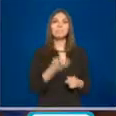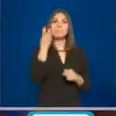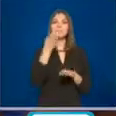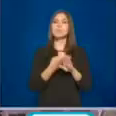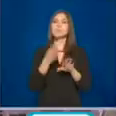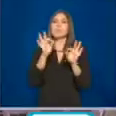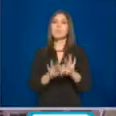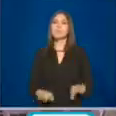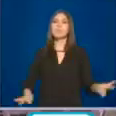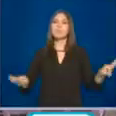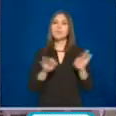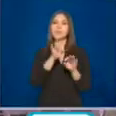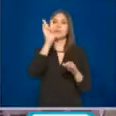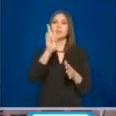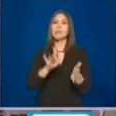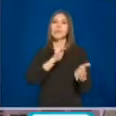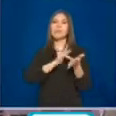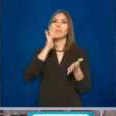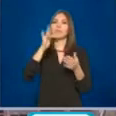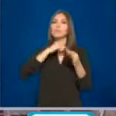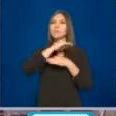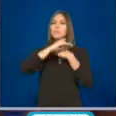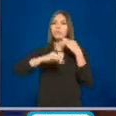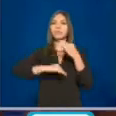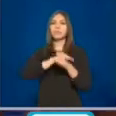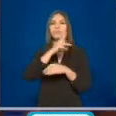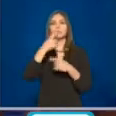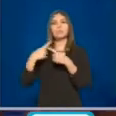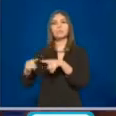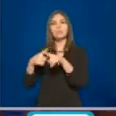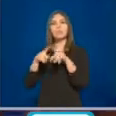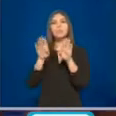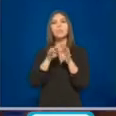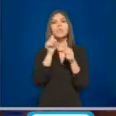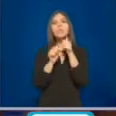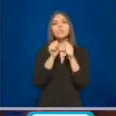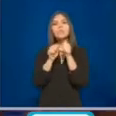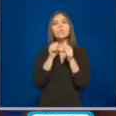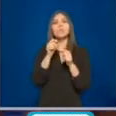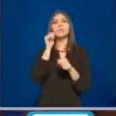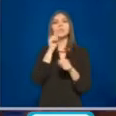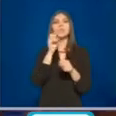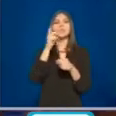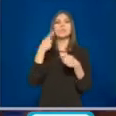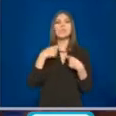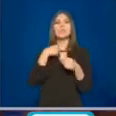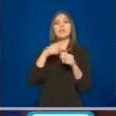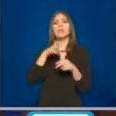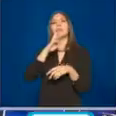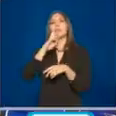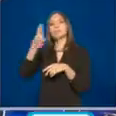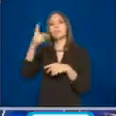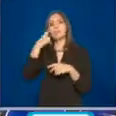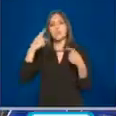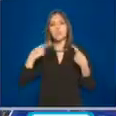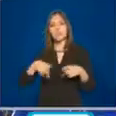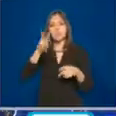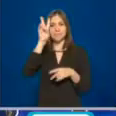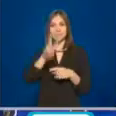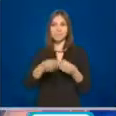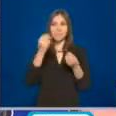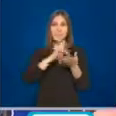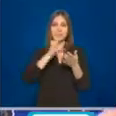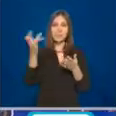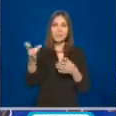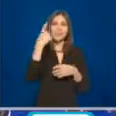y se agradecen, pues la verdad, todos los comentarios que ustedes como artistas le hacen a los fans. Muchas gracias. Pues yo les agradezco más estar